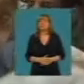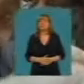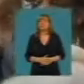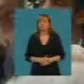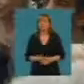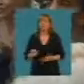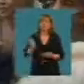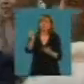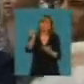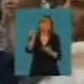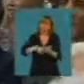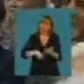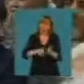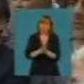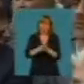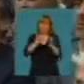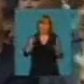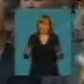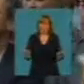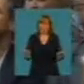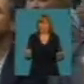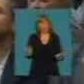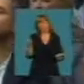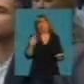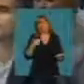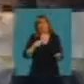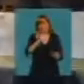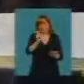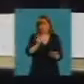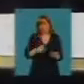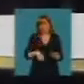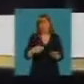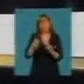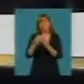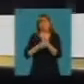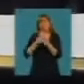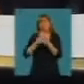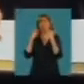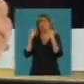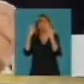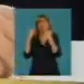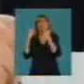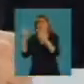Firma a continuación el acta de designación del señor Ministro de Turismo de la Nación.